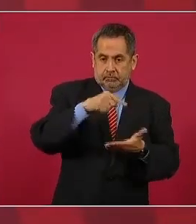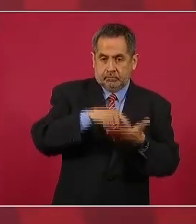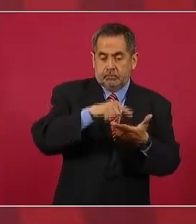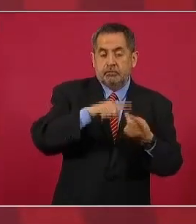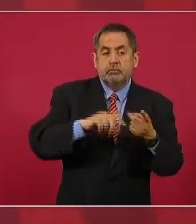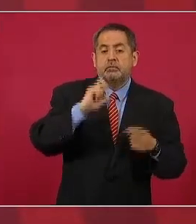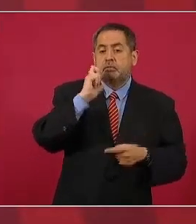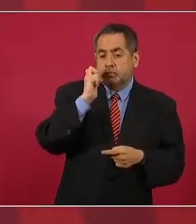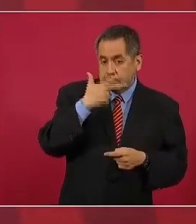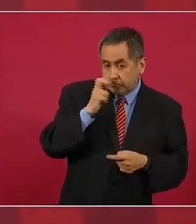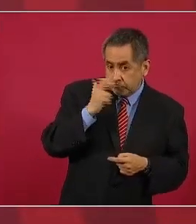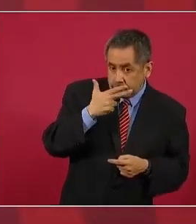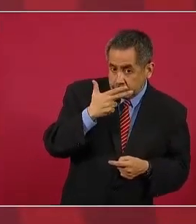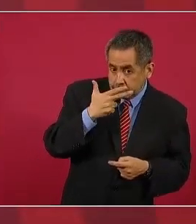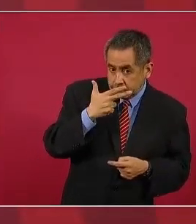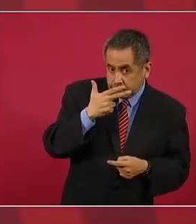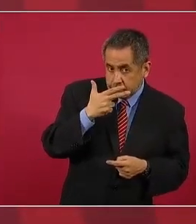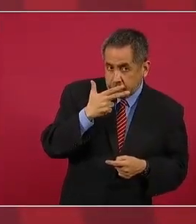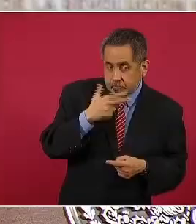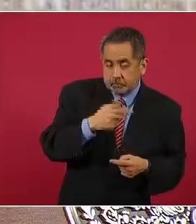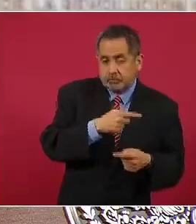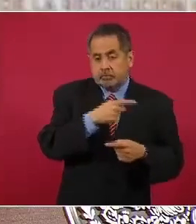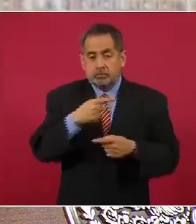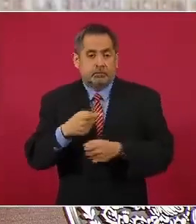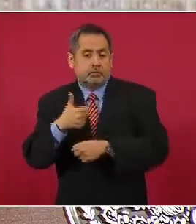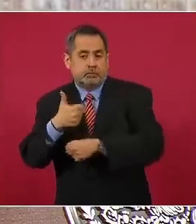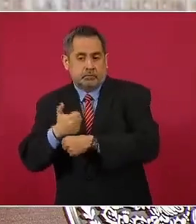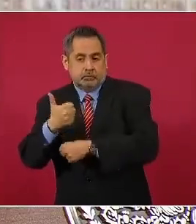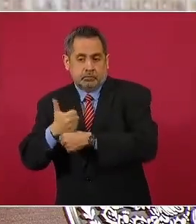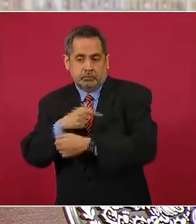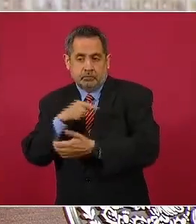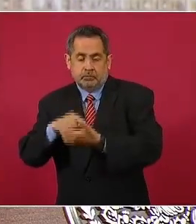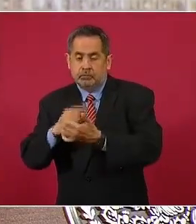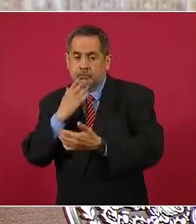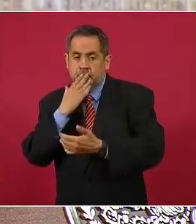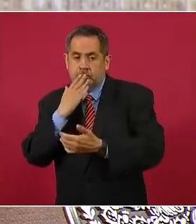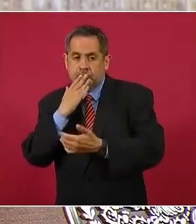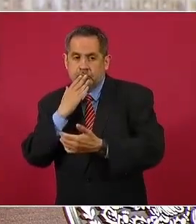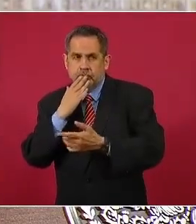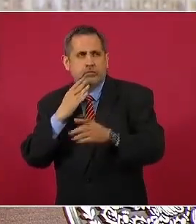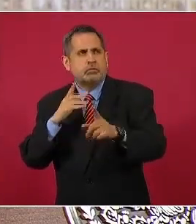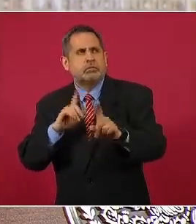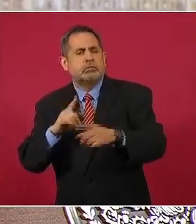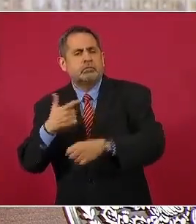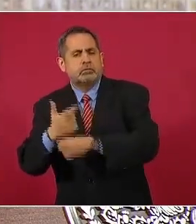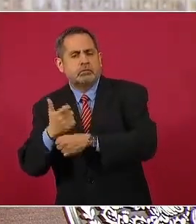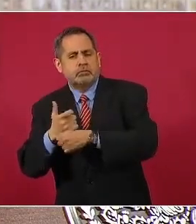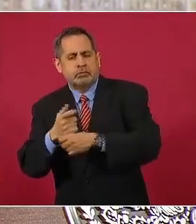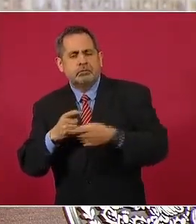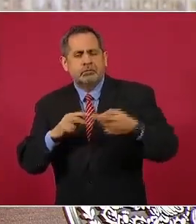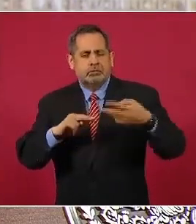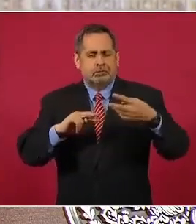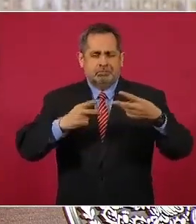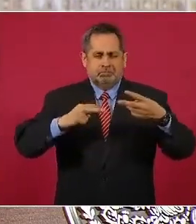Chihuahua y en sexto Sonora. Séptimo. Sí.